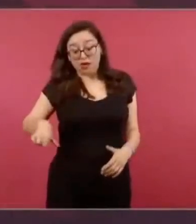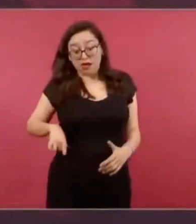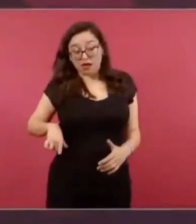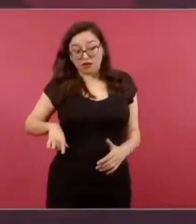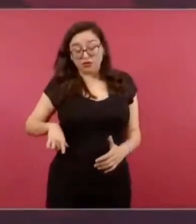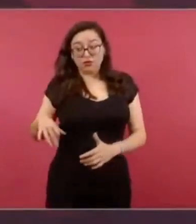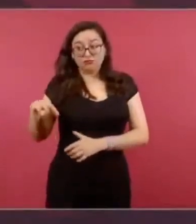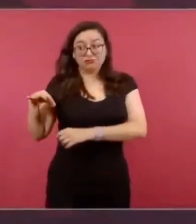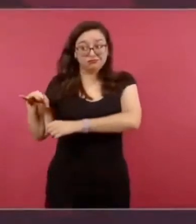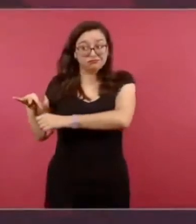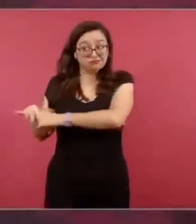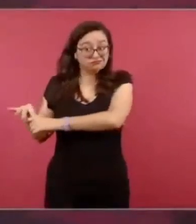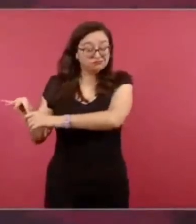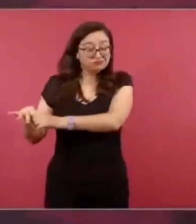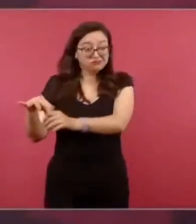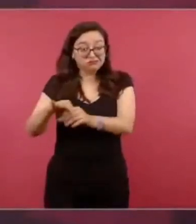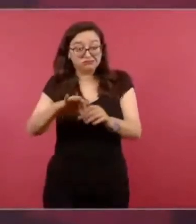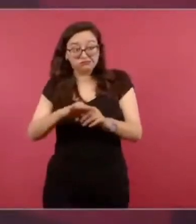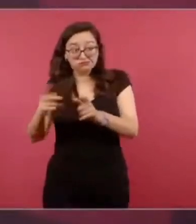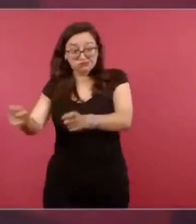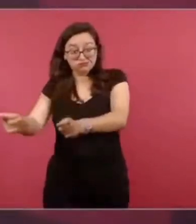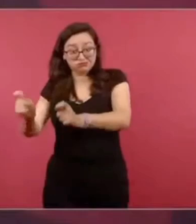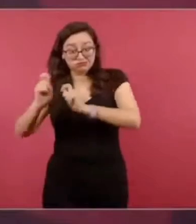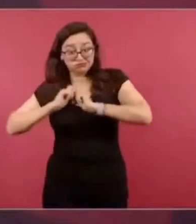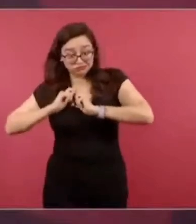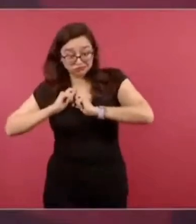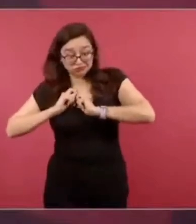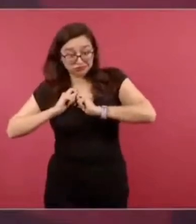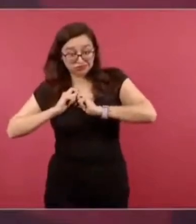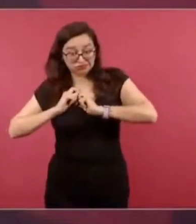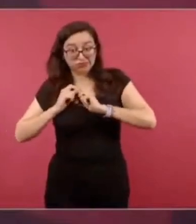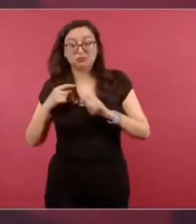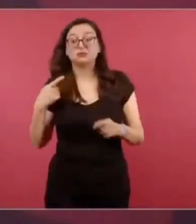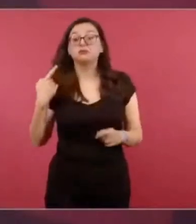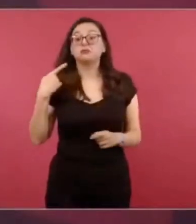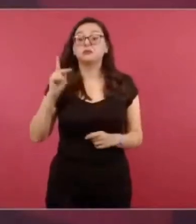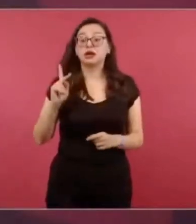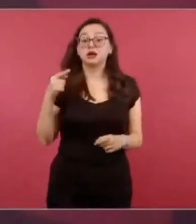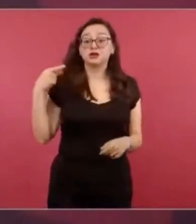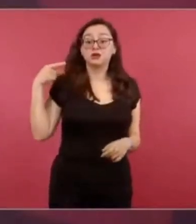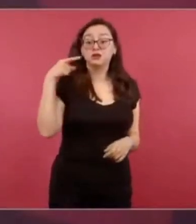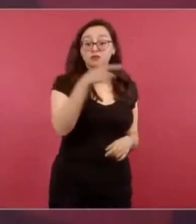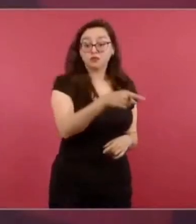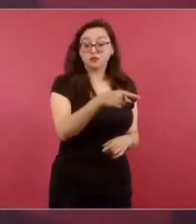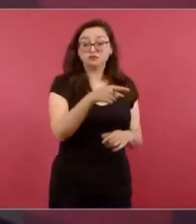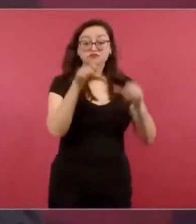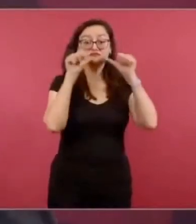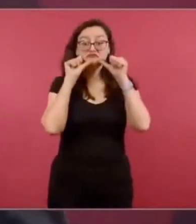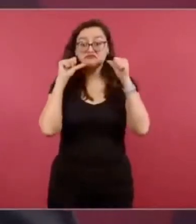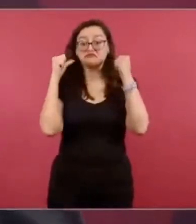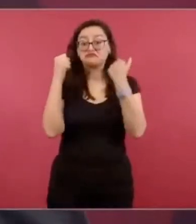porque a eso se ha dedicado desde que surgió.